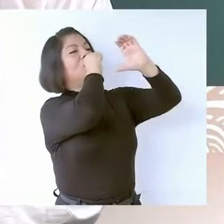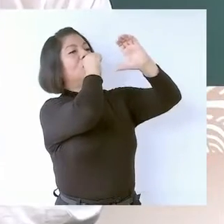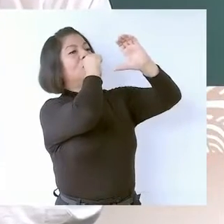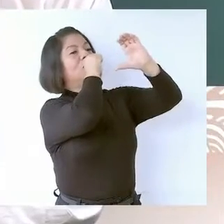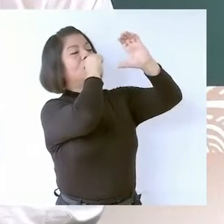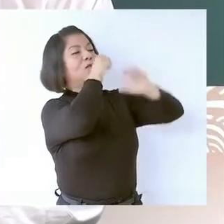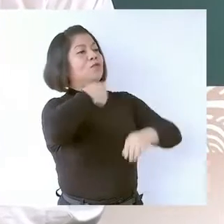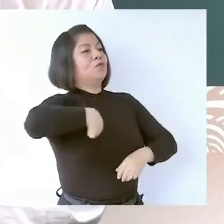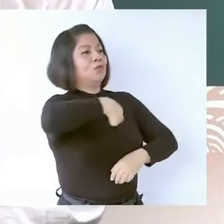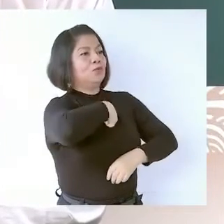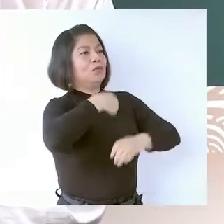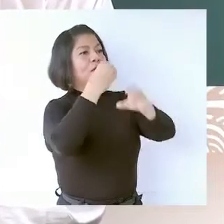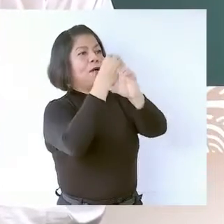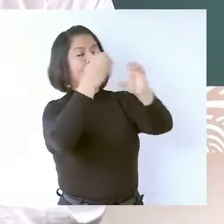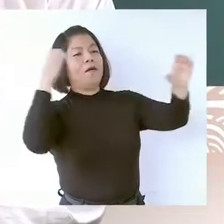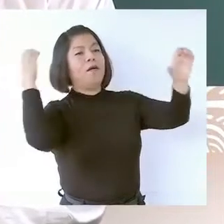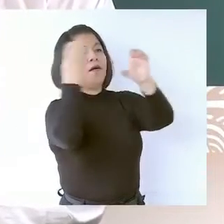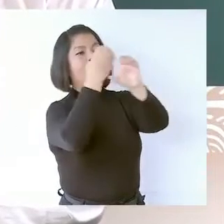bueno,